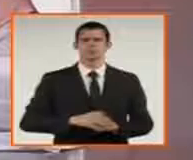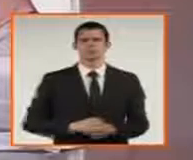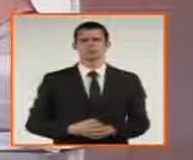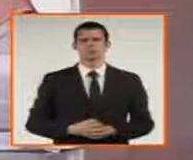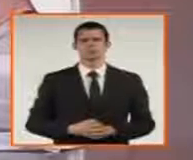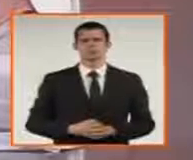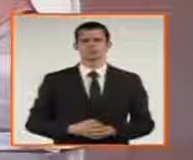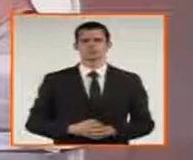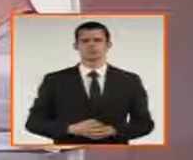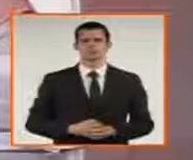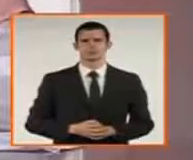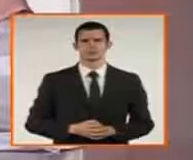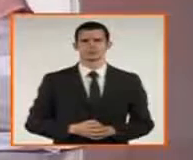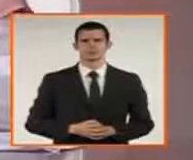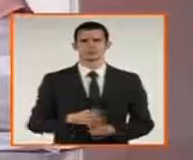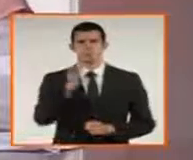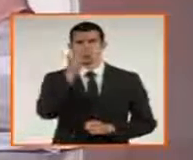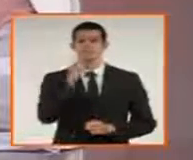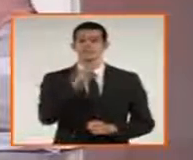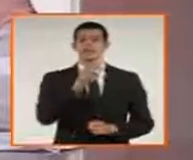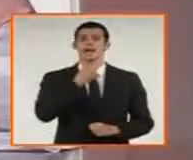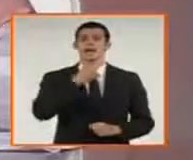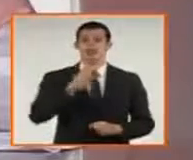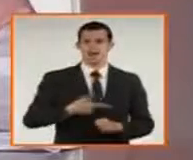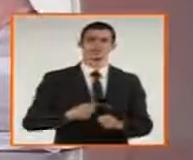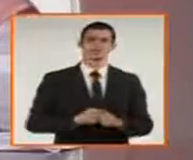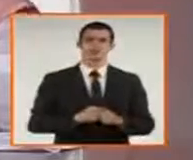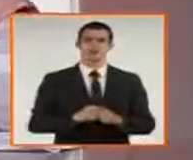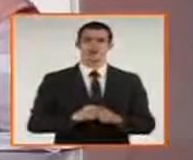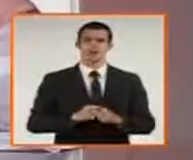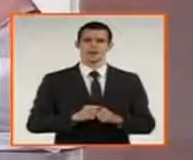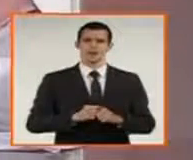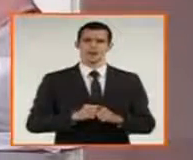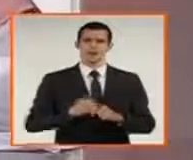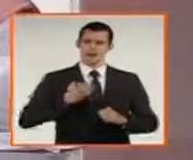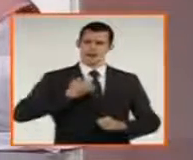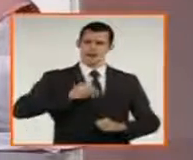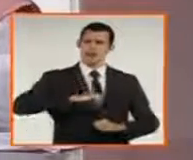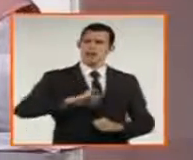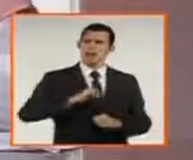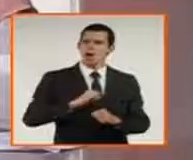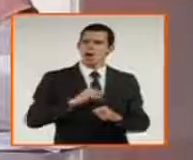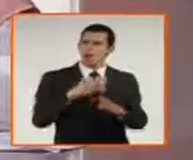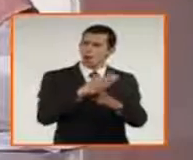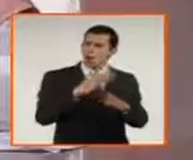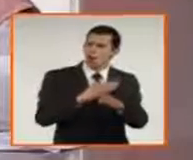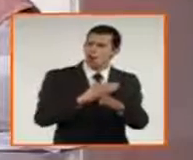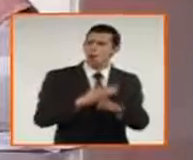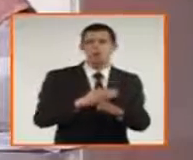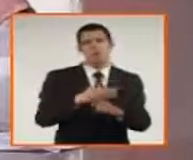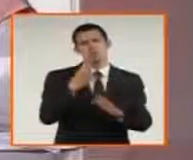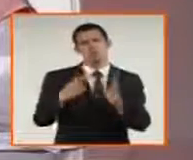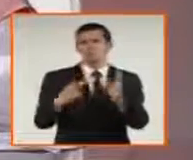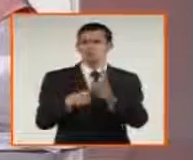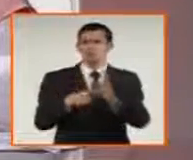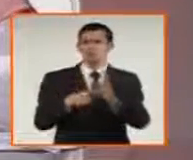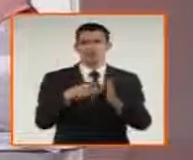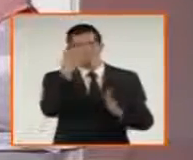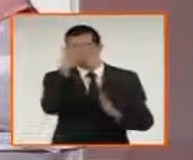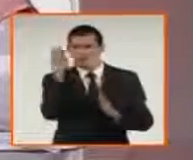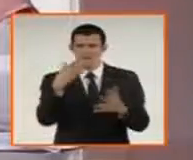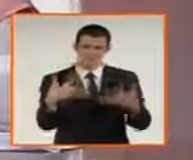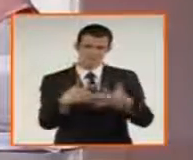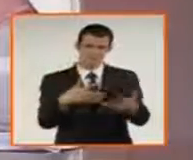el cordón umbilical del amor, del afecto, del desvelo, del corazón y de la